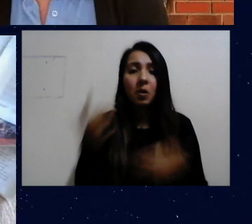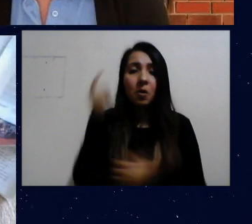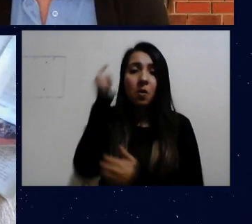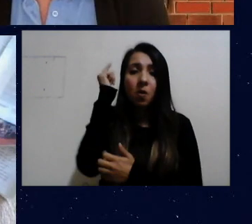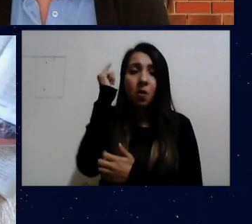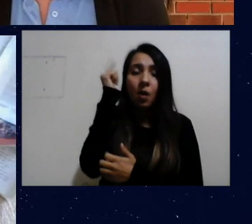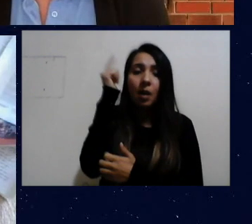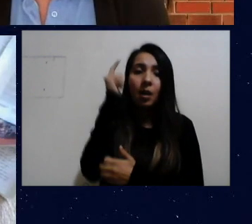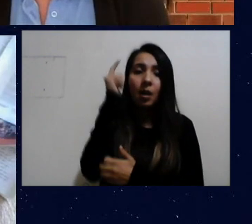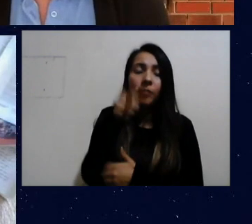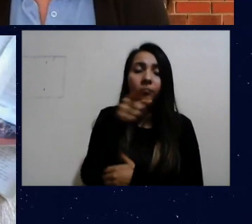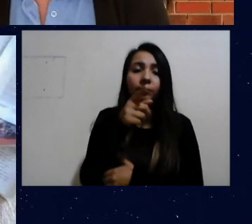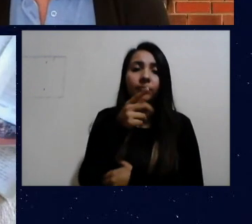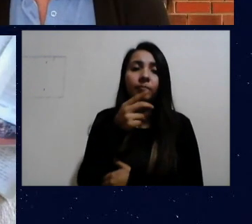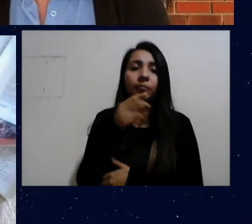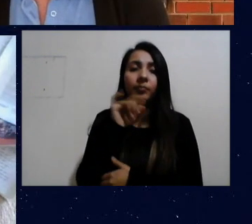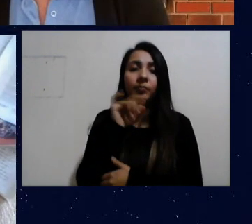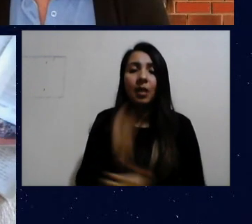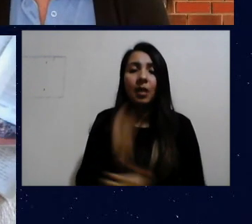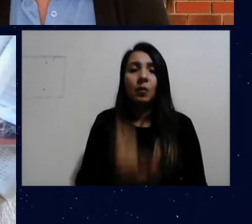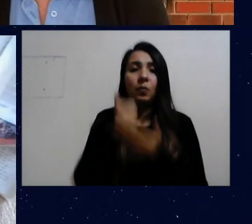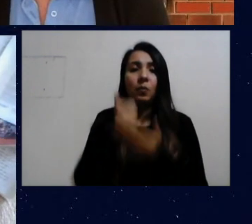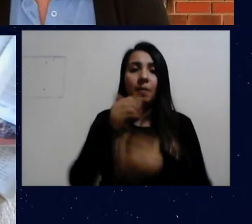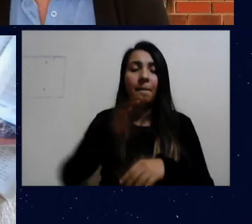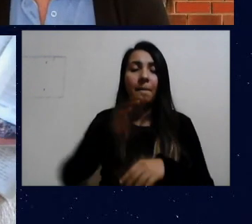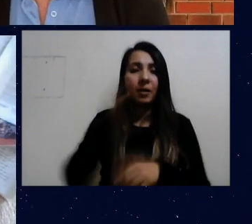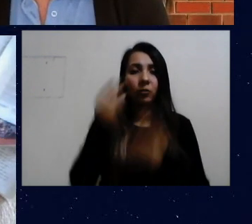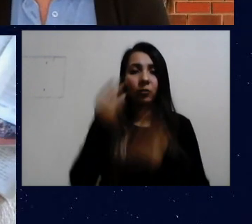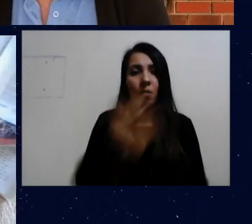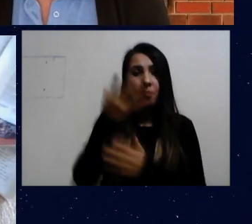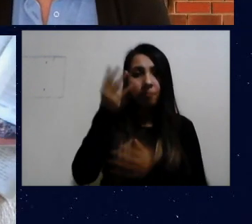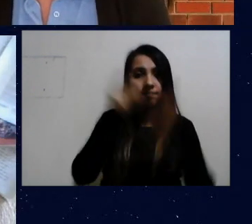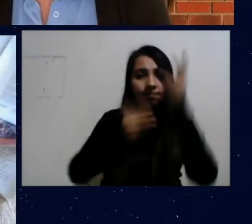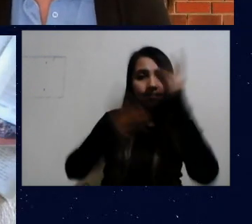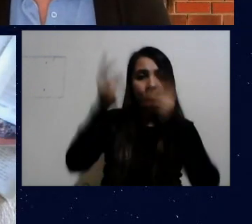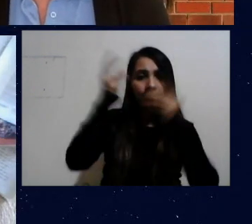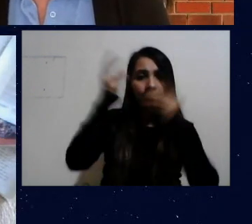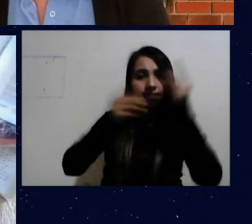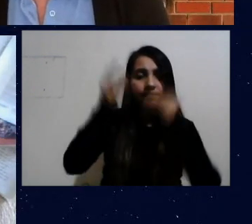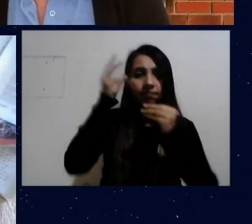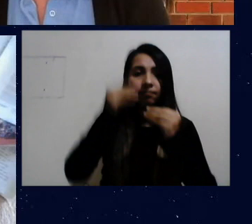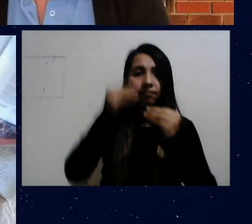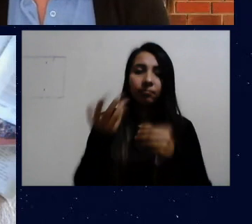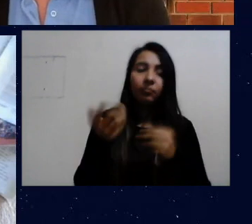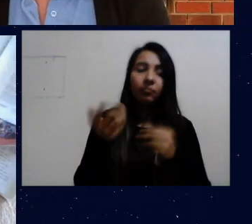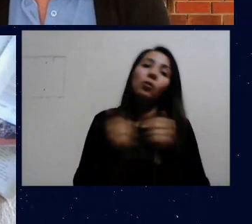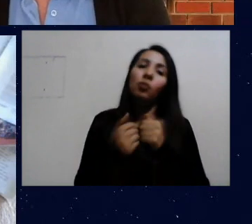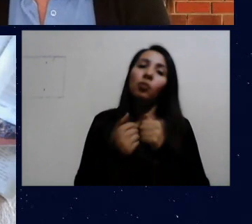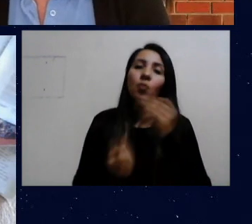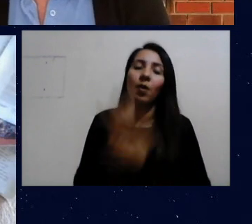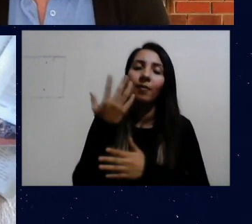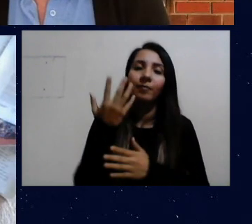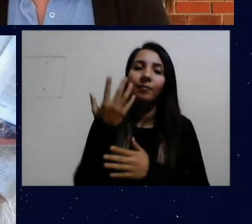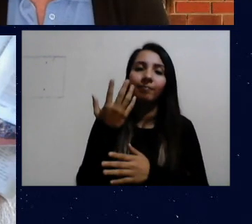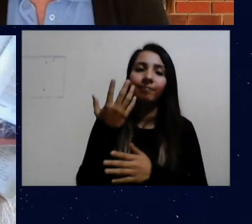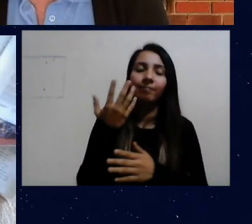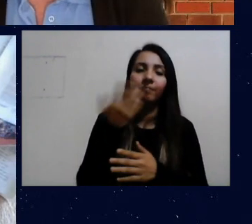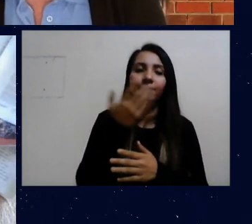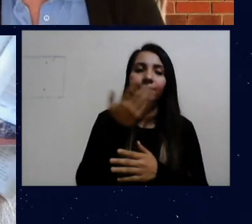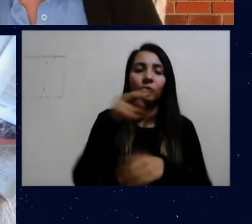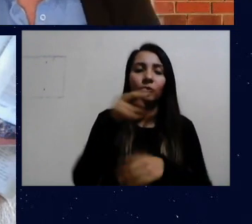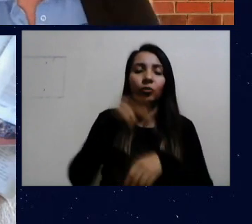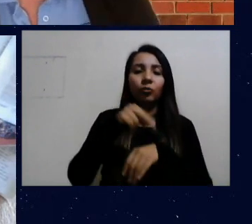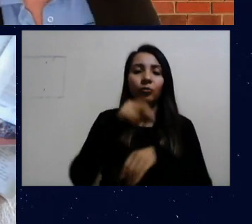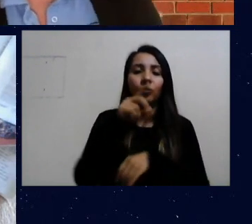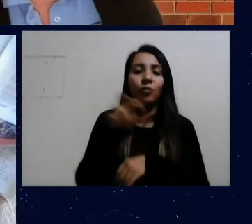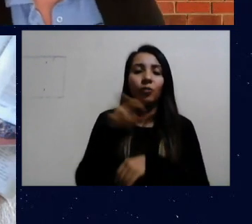conocimiento con las nuevas aportaciones que está haciendo la doctora. También agradecemos